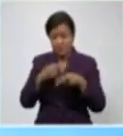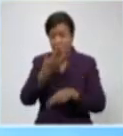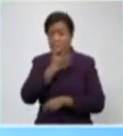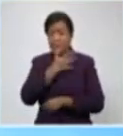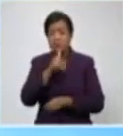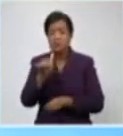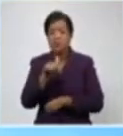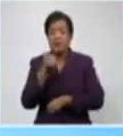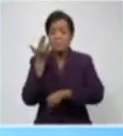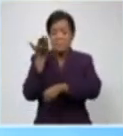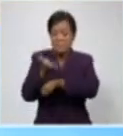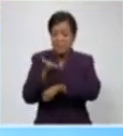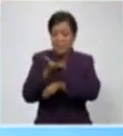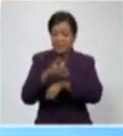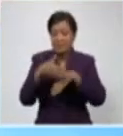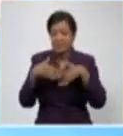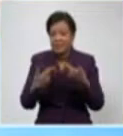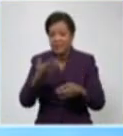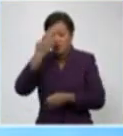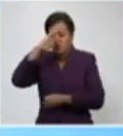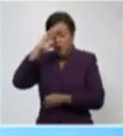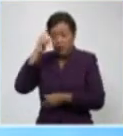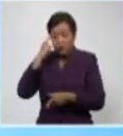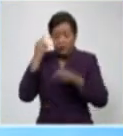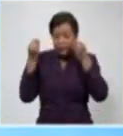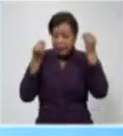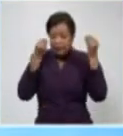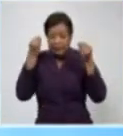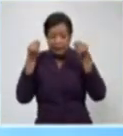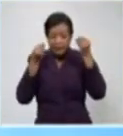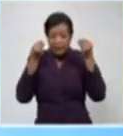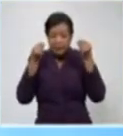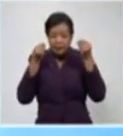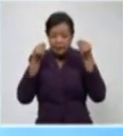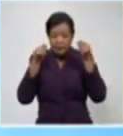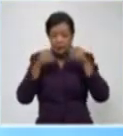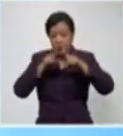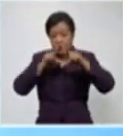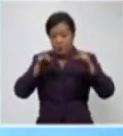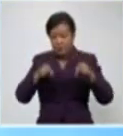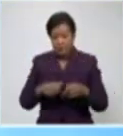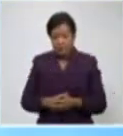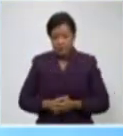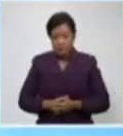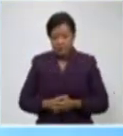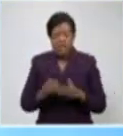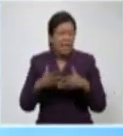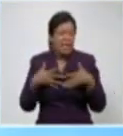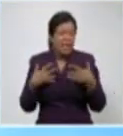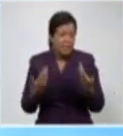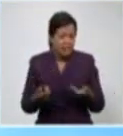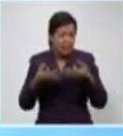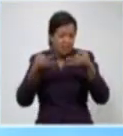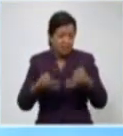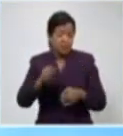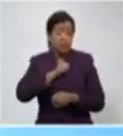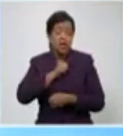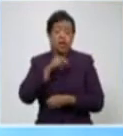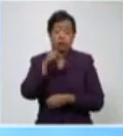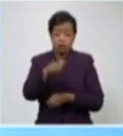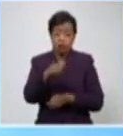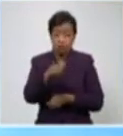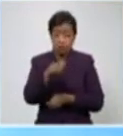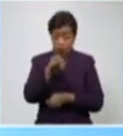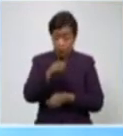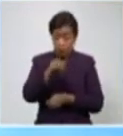reclamo espontáneo de cubanos que están preocupados por el bien de su país. ¿Qué es lo que pasa? Que ellos quieren sumarlo a usted, que usted